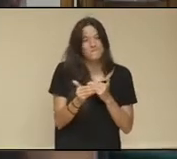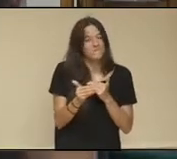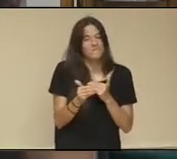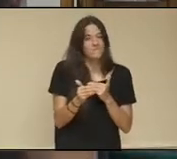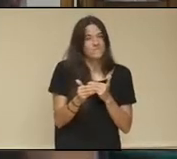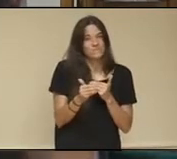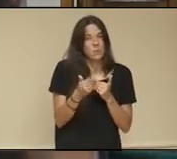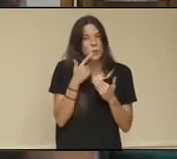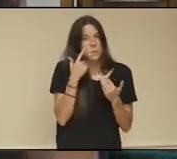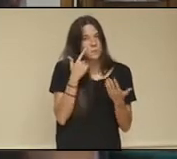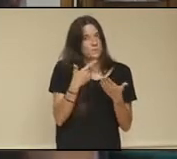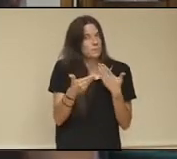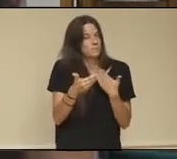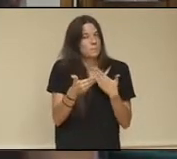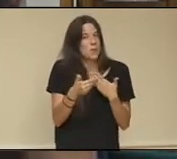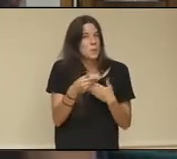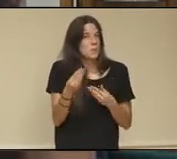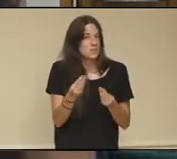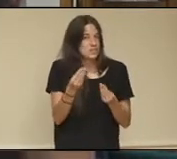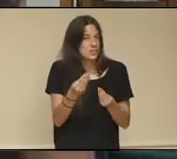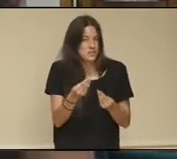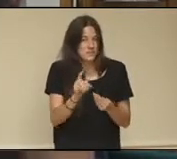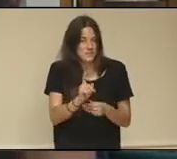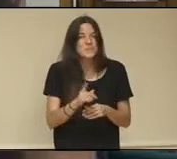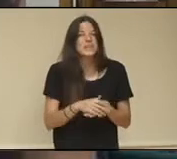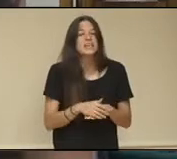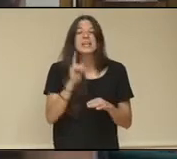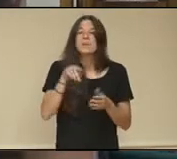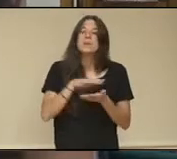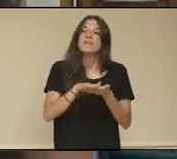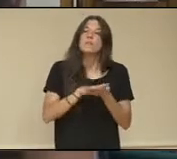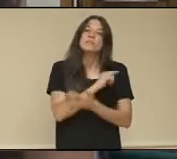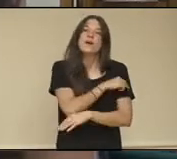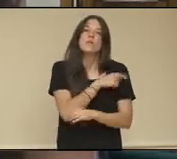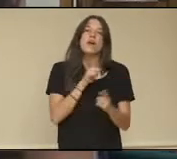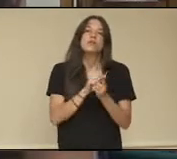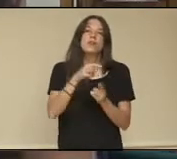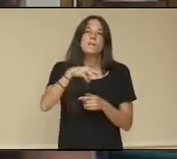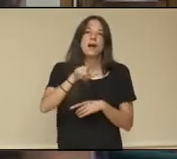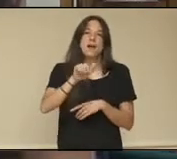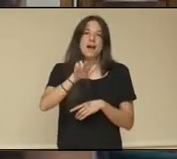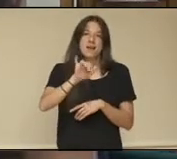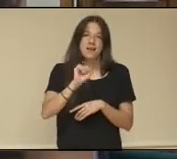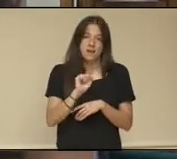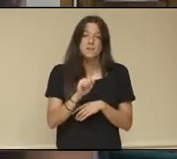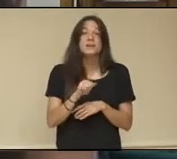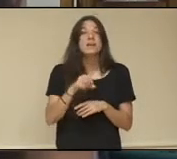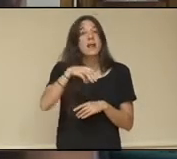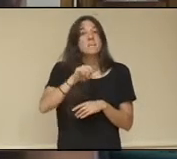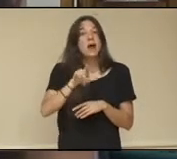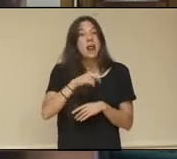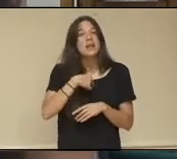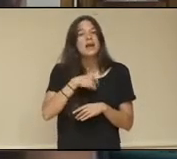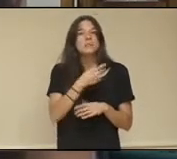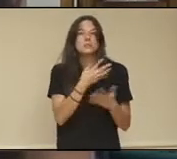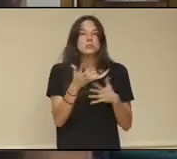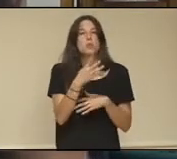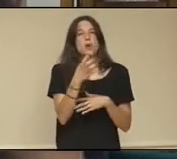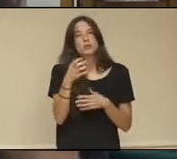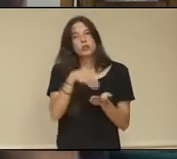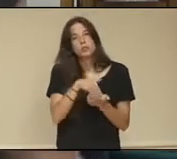a hablar de vacunas contra la malaria, que puede causar unos 400.000 muertos cada año,